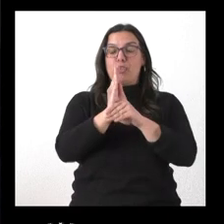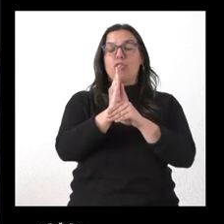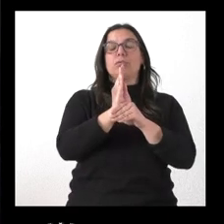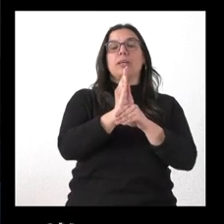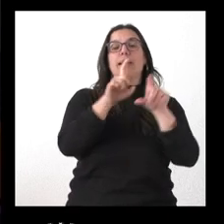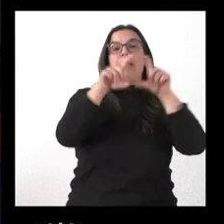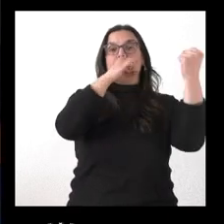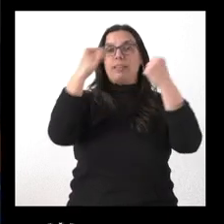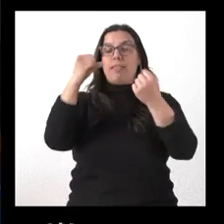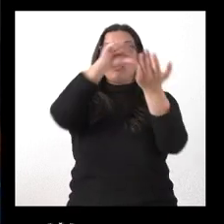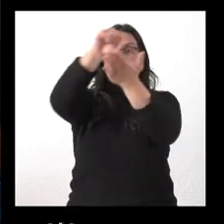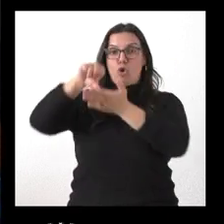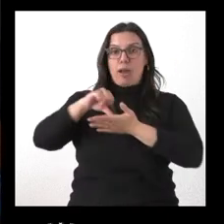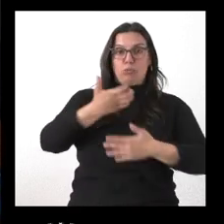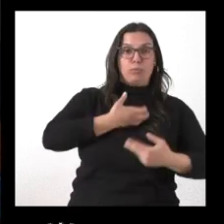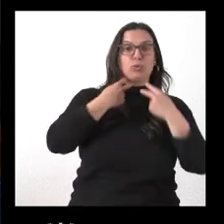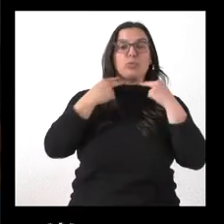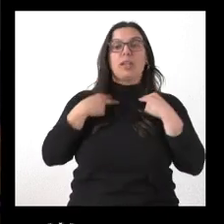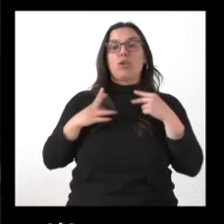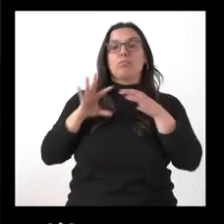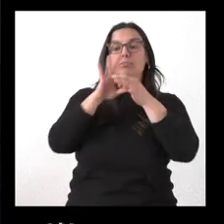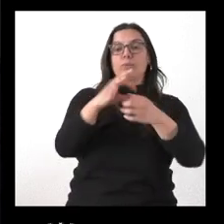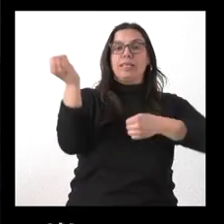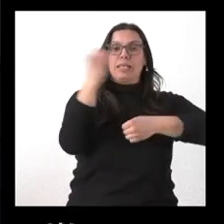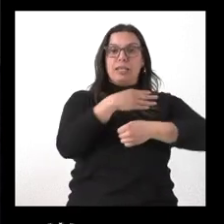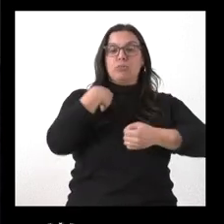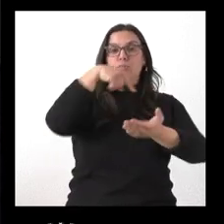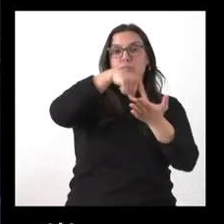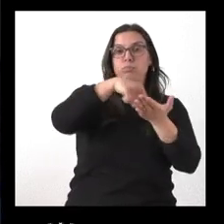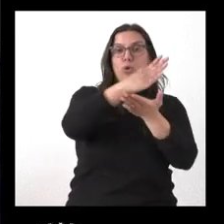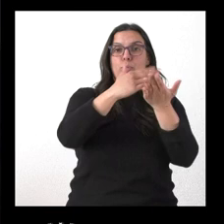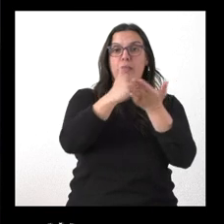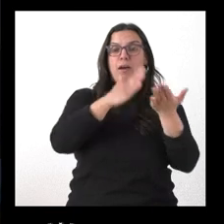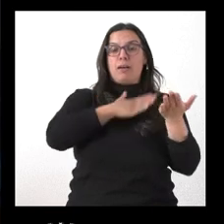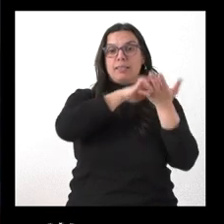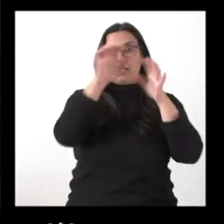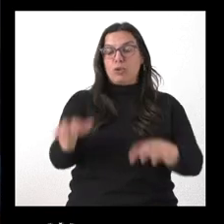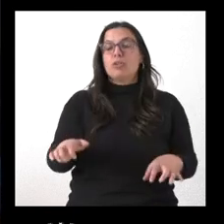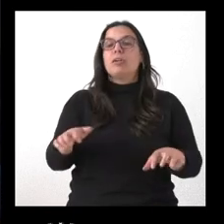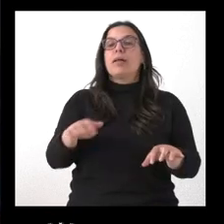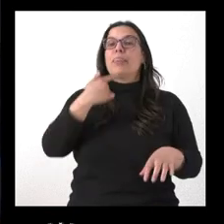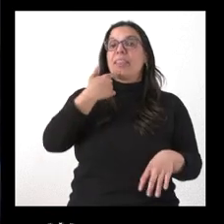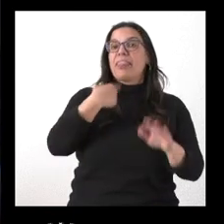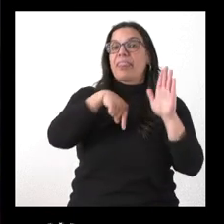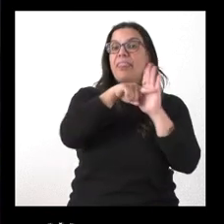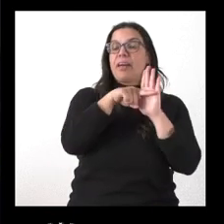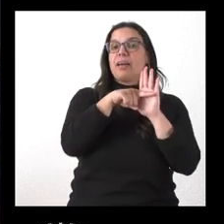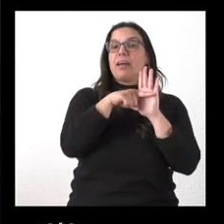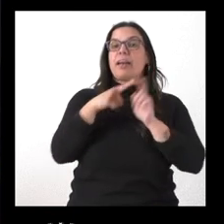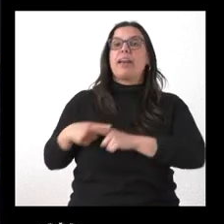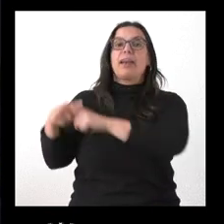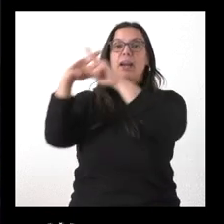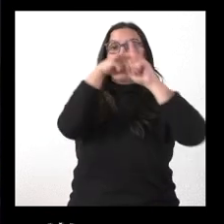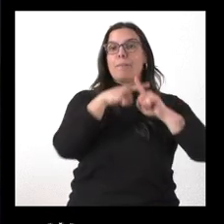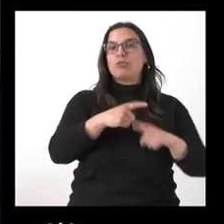locales vinculados a ingresos impositivos de la comunidad Autónoma de Castilla y león determina Cómo se distribuye